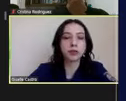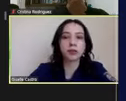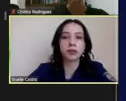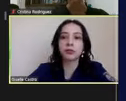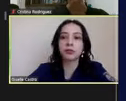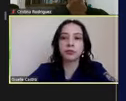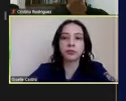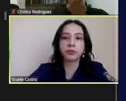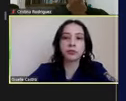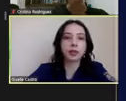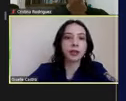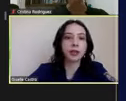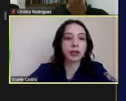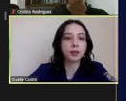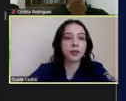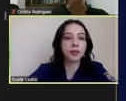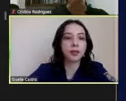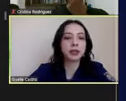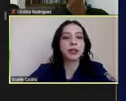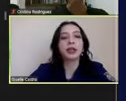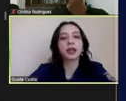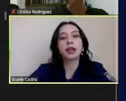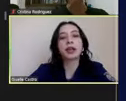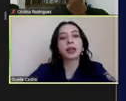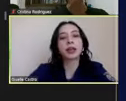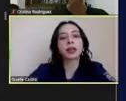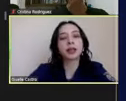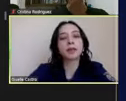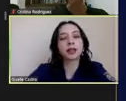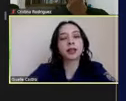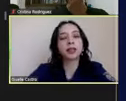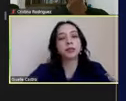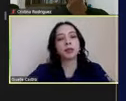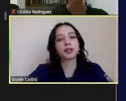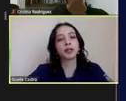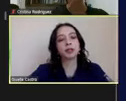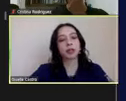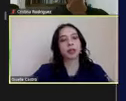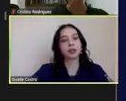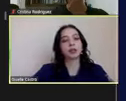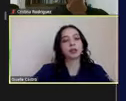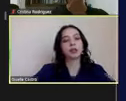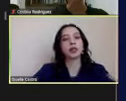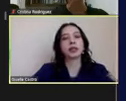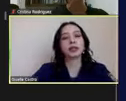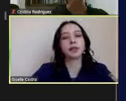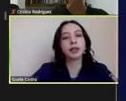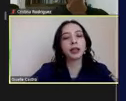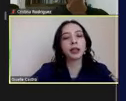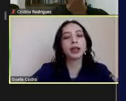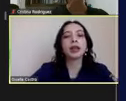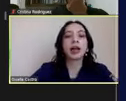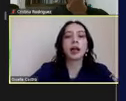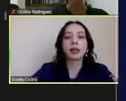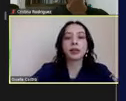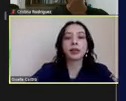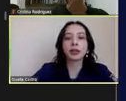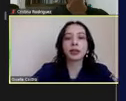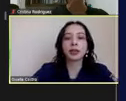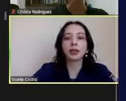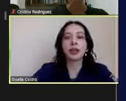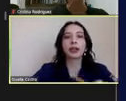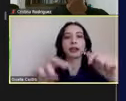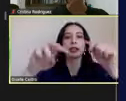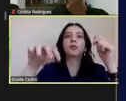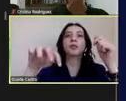los glúteos, del abdomen. Y aquí en esta fase se empieza con ejercicios de estabilidad. Aquí se